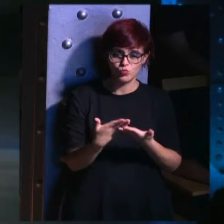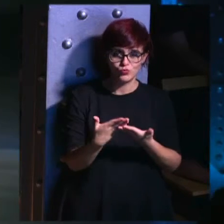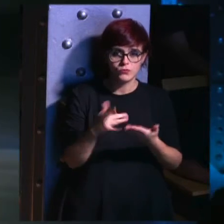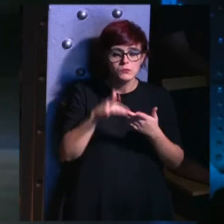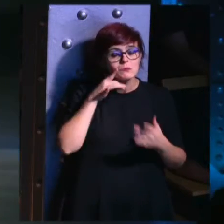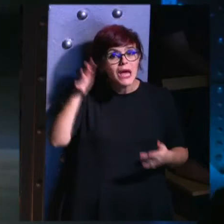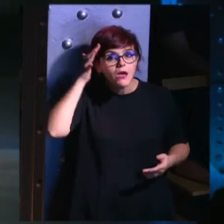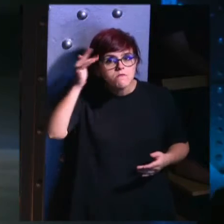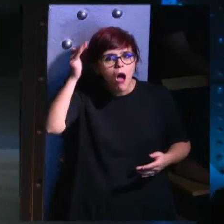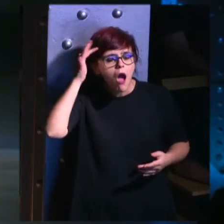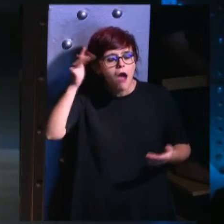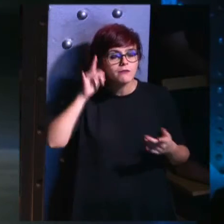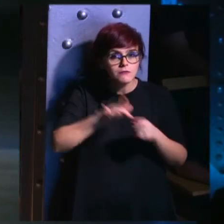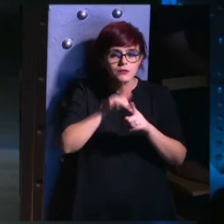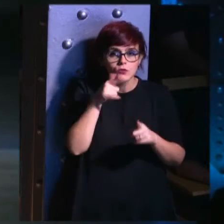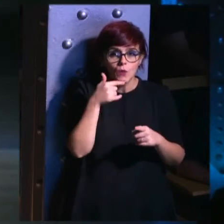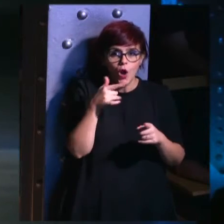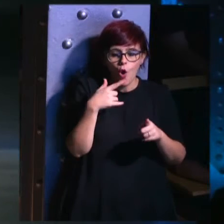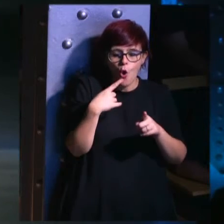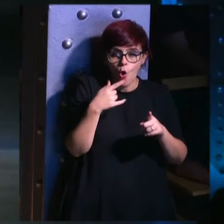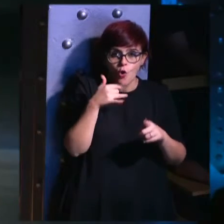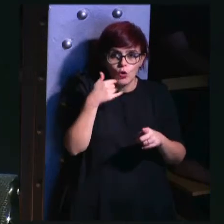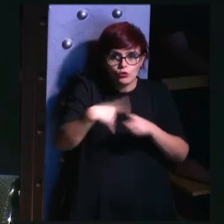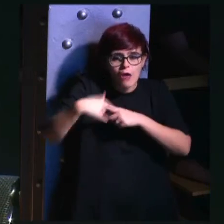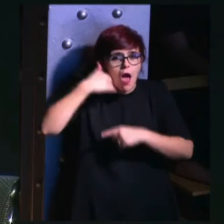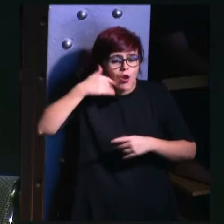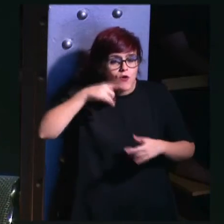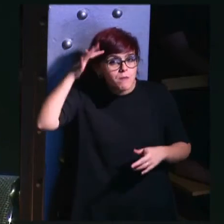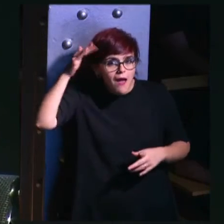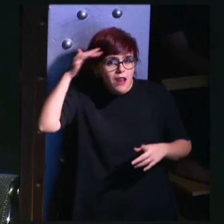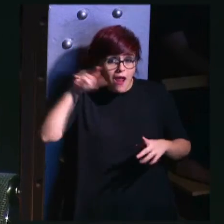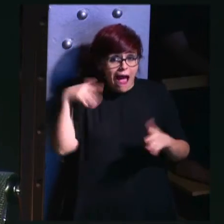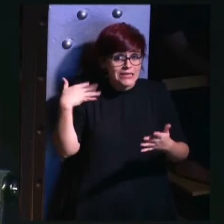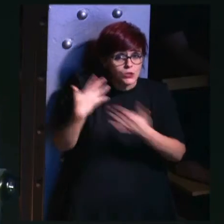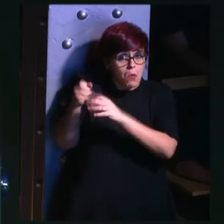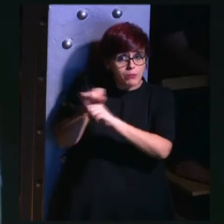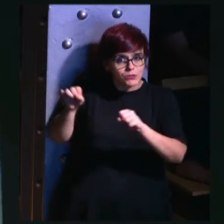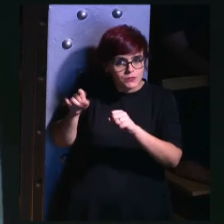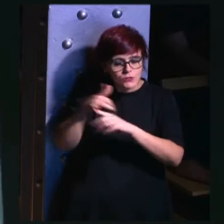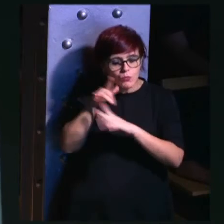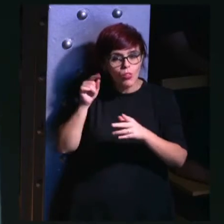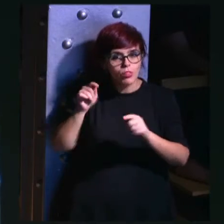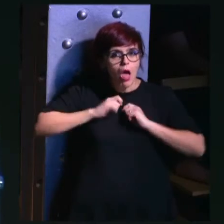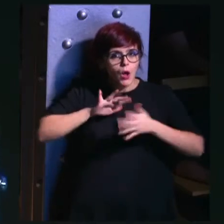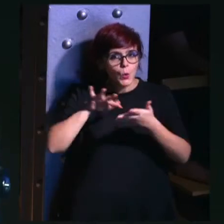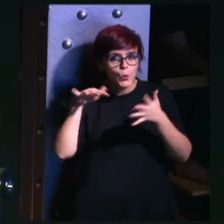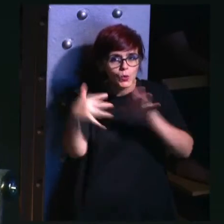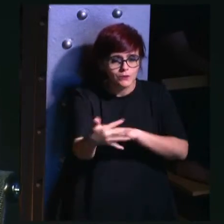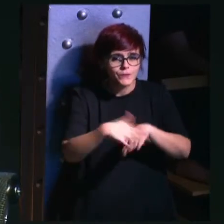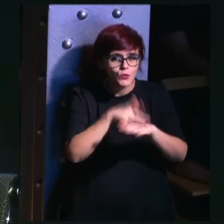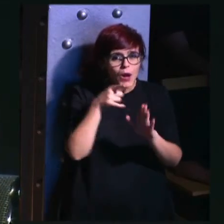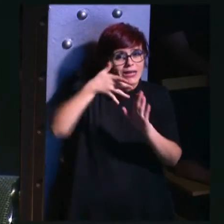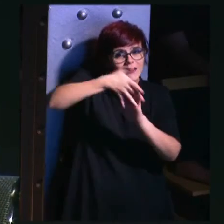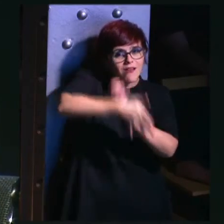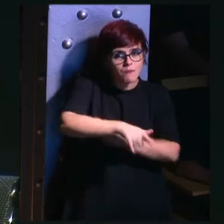imaginar, pero también aquellos que todavía ni siquiera somos capaces de imaginar. Y nos va a permitir transportarnos de alguna manera, redefinir